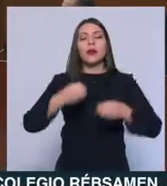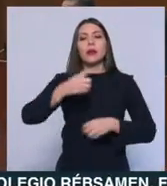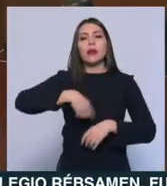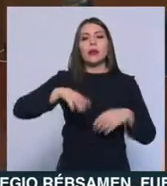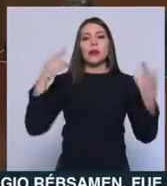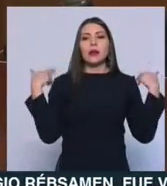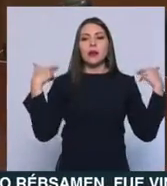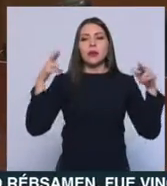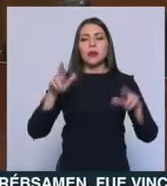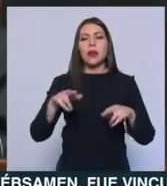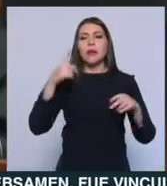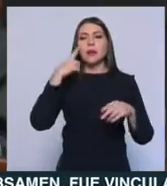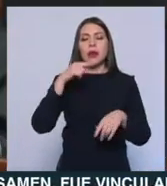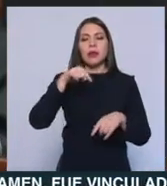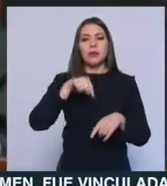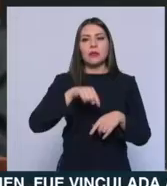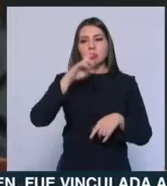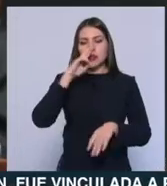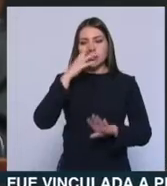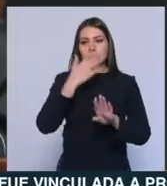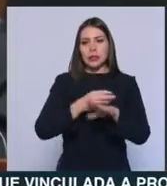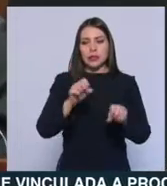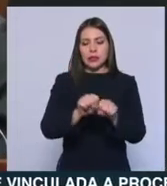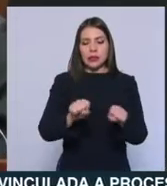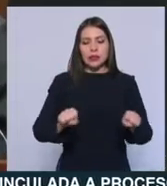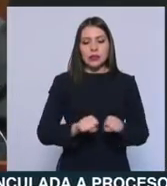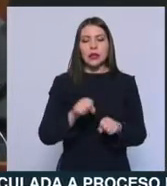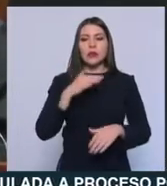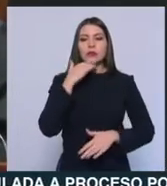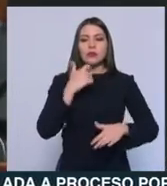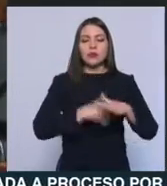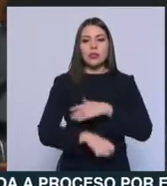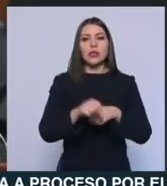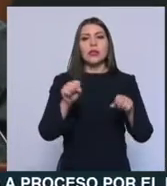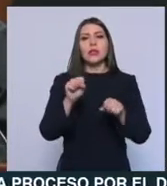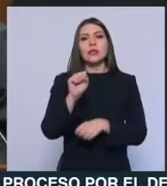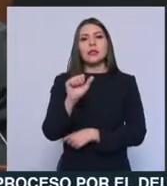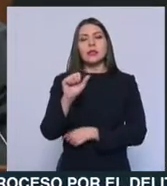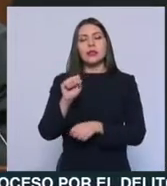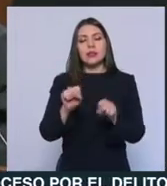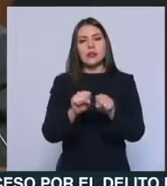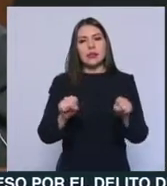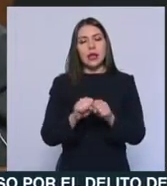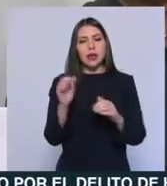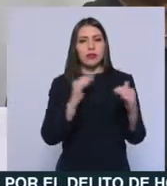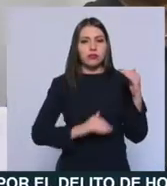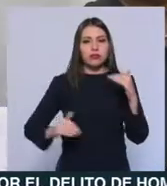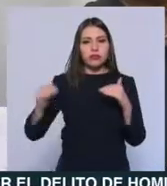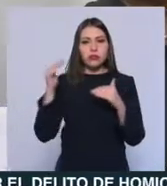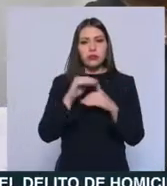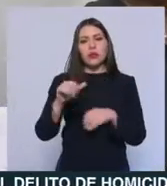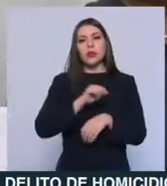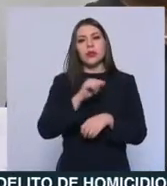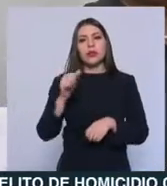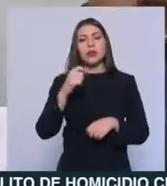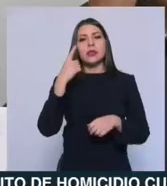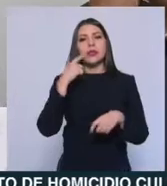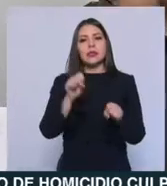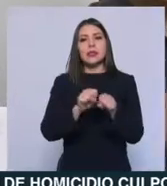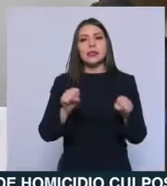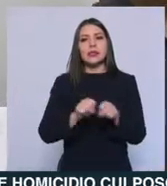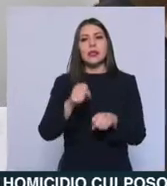la Sala Anticorrupción, la Sala Superior y la Sala Ordinaria del Tribunal de Justicia Administrativa. Mariana